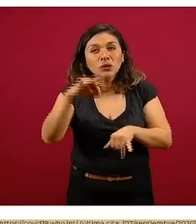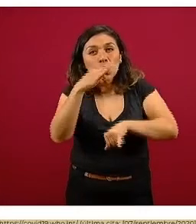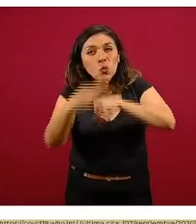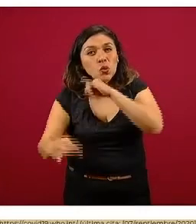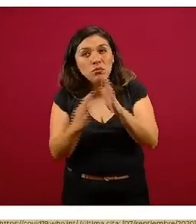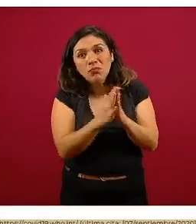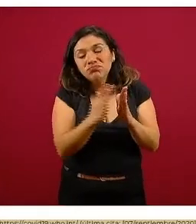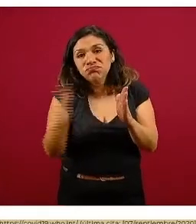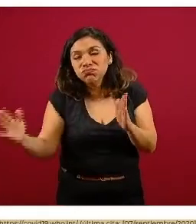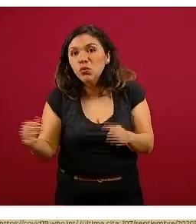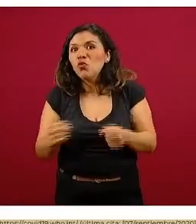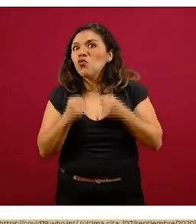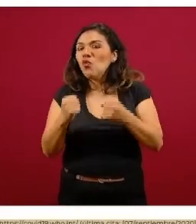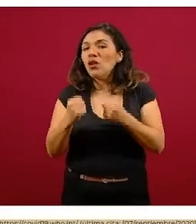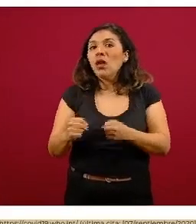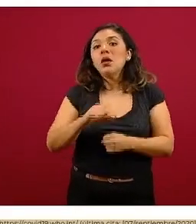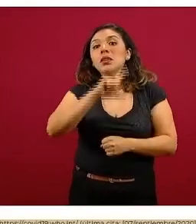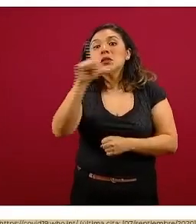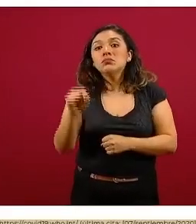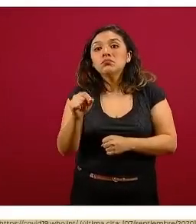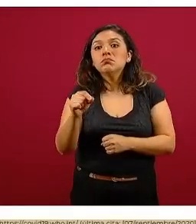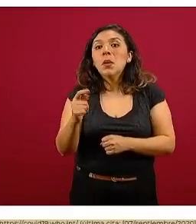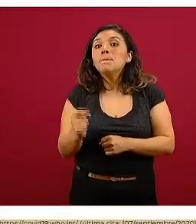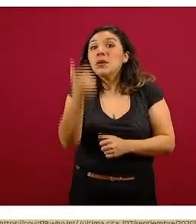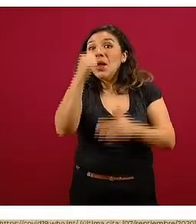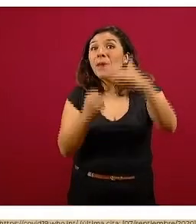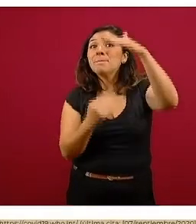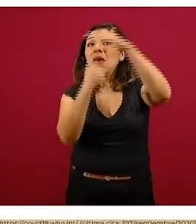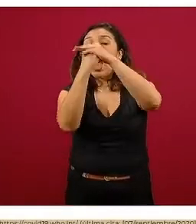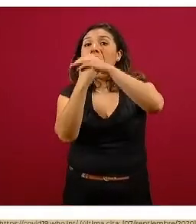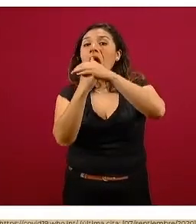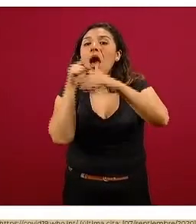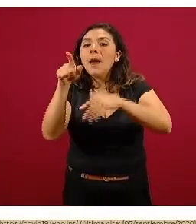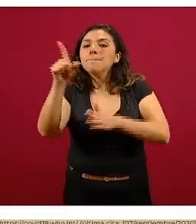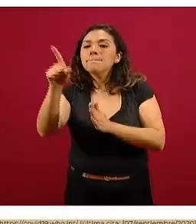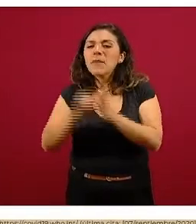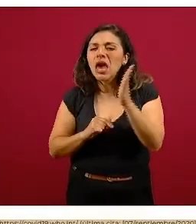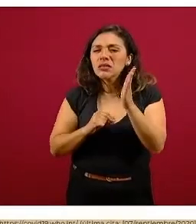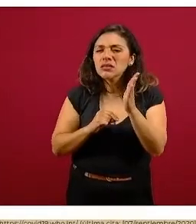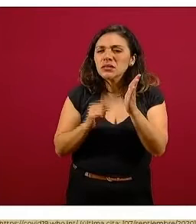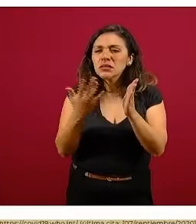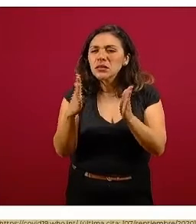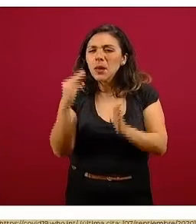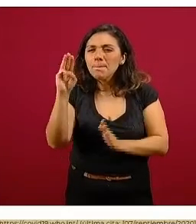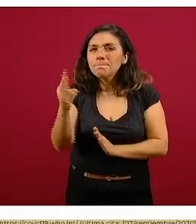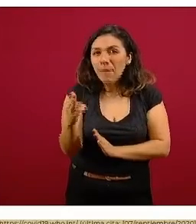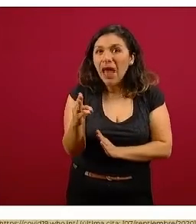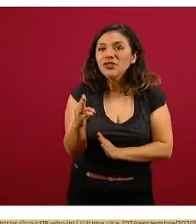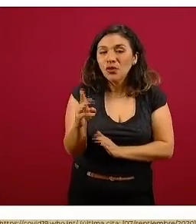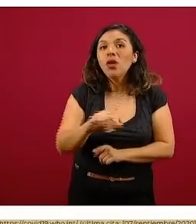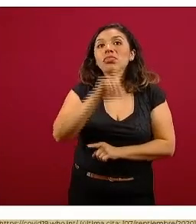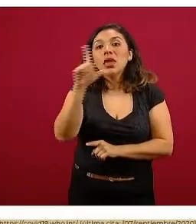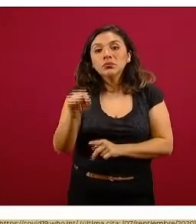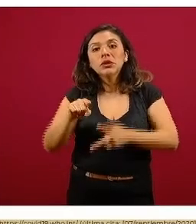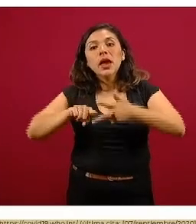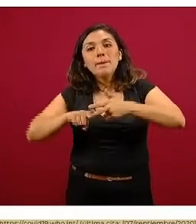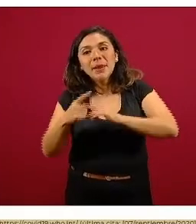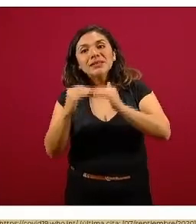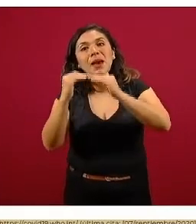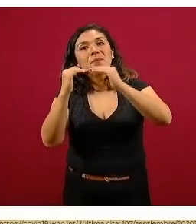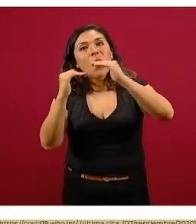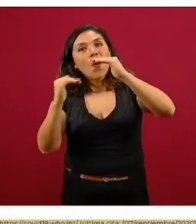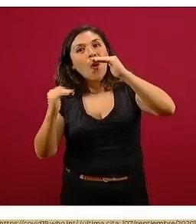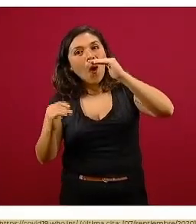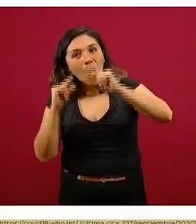de manera importante y llegan a un primer acme en el mes o en la primera semana de mayo y luego inician un